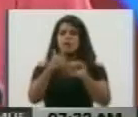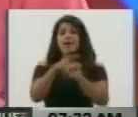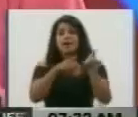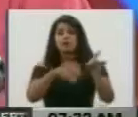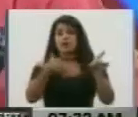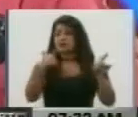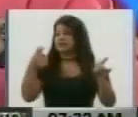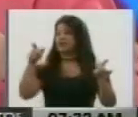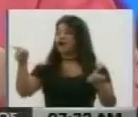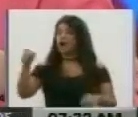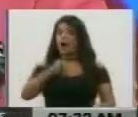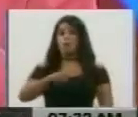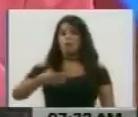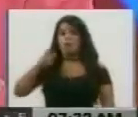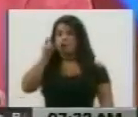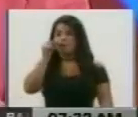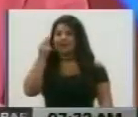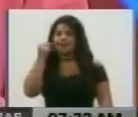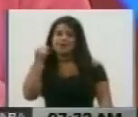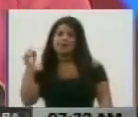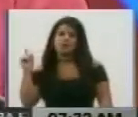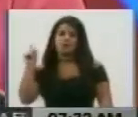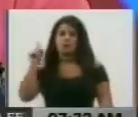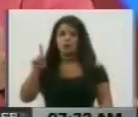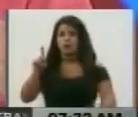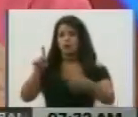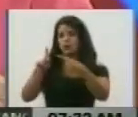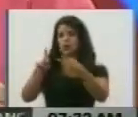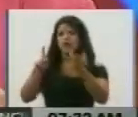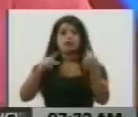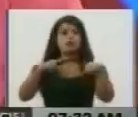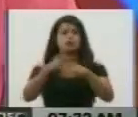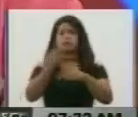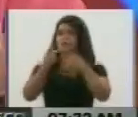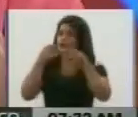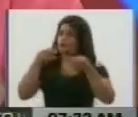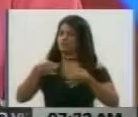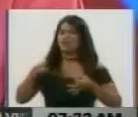que es afrodescendiente, que es un políticamente correcto, que se la